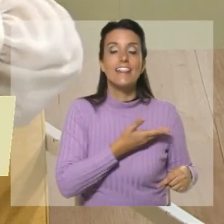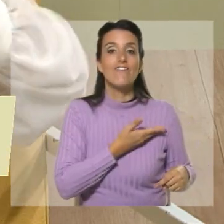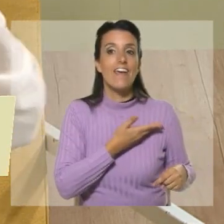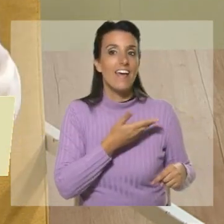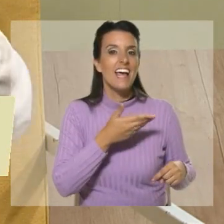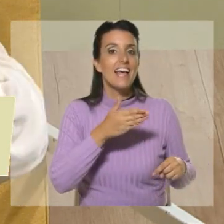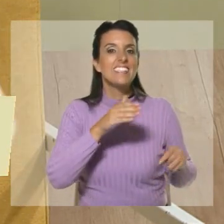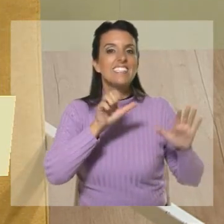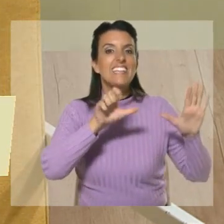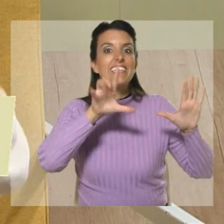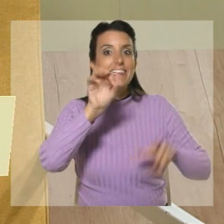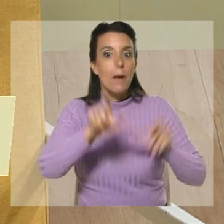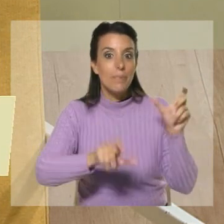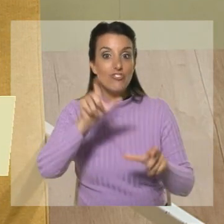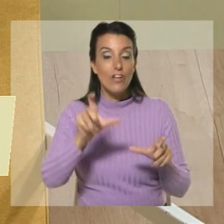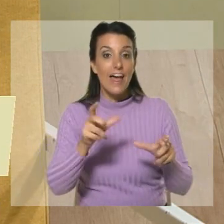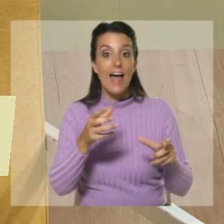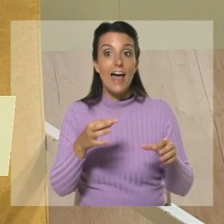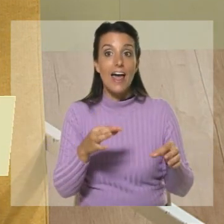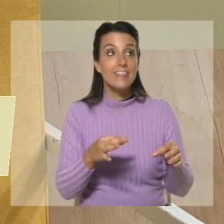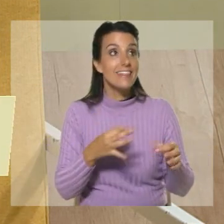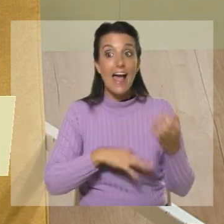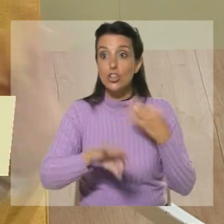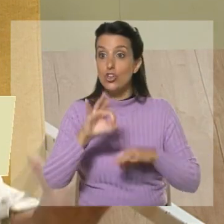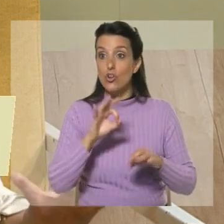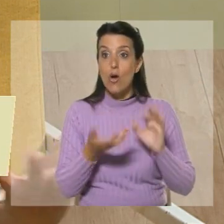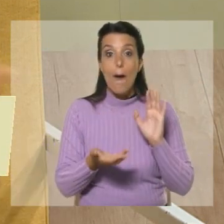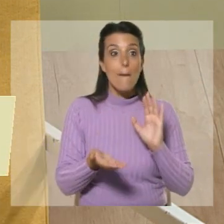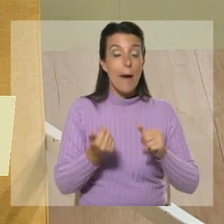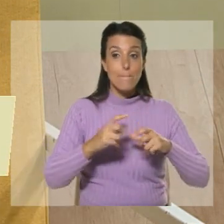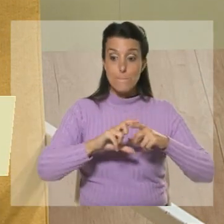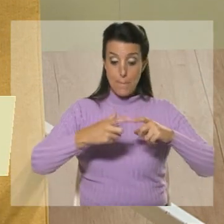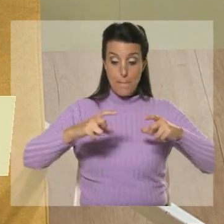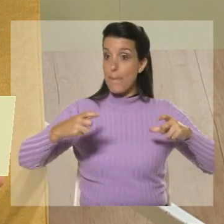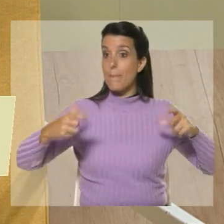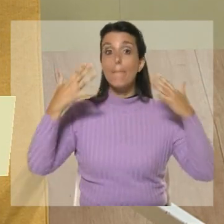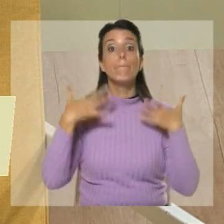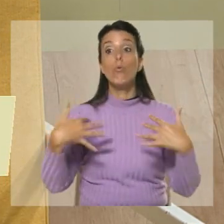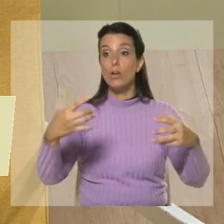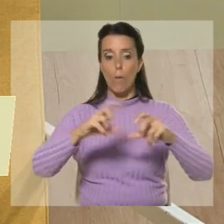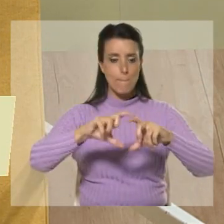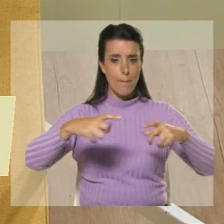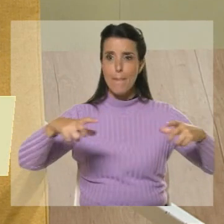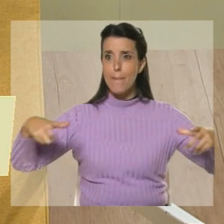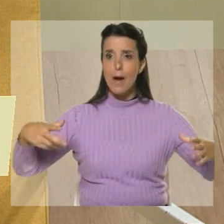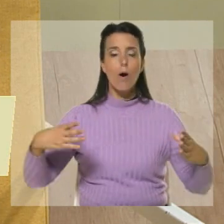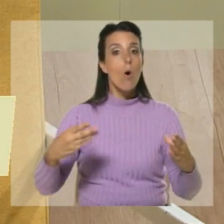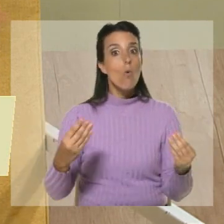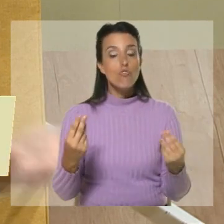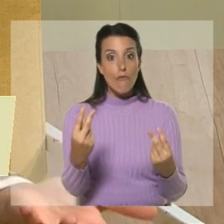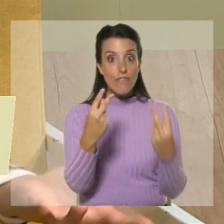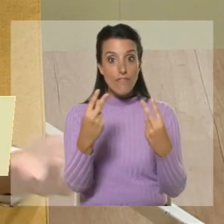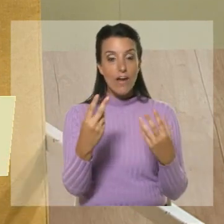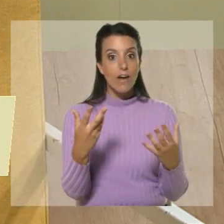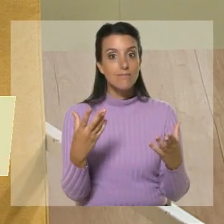Y la obra, y digamos, la propia vida de la obra empezó a pedirnos que elasticemos como el dispositivo, digamos. Y bueno, nos